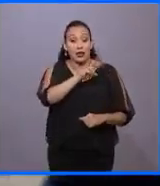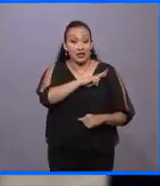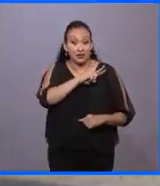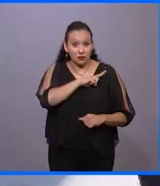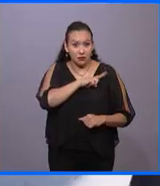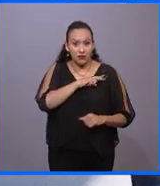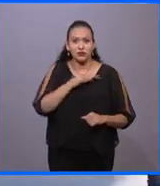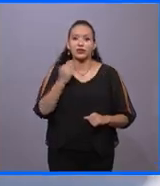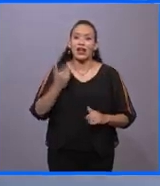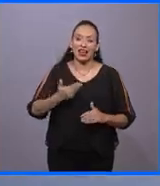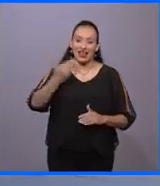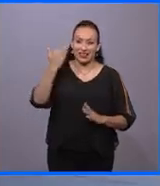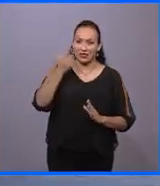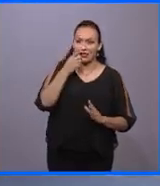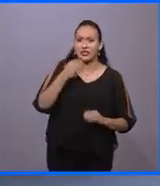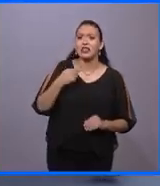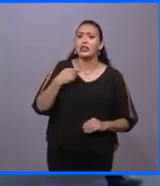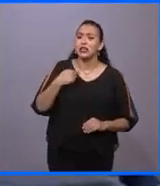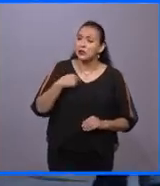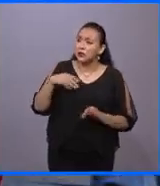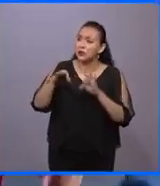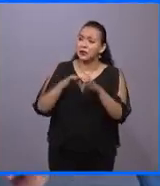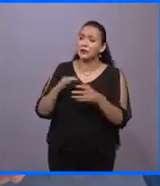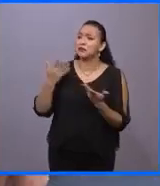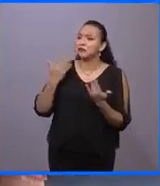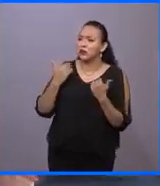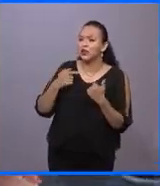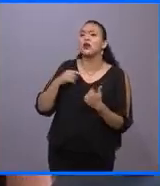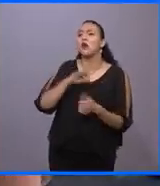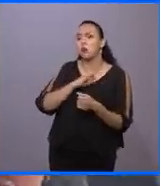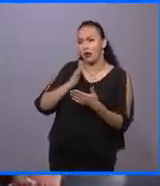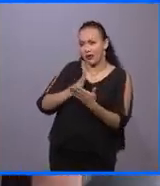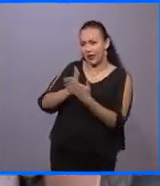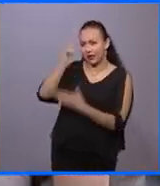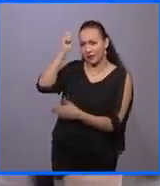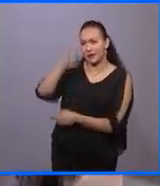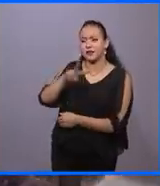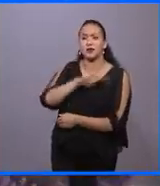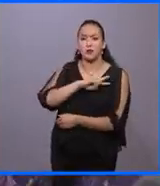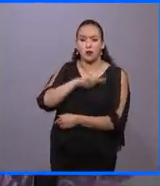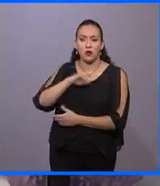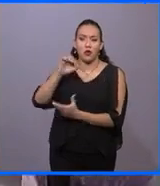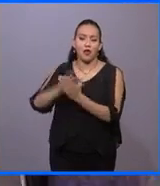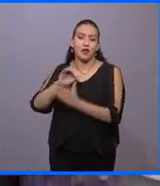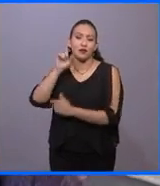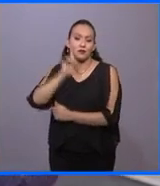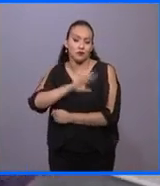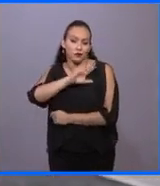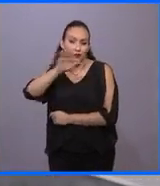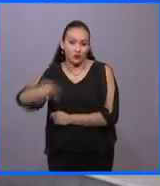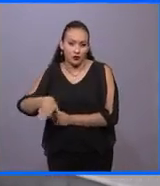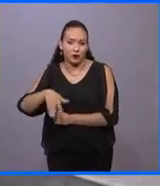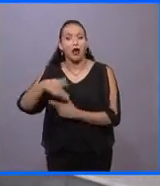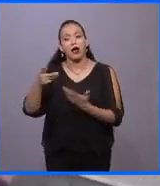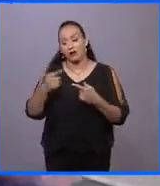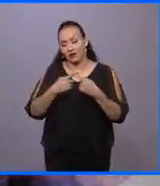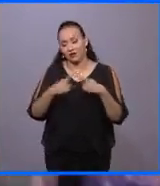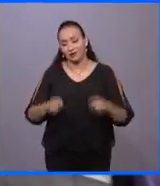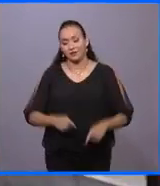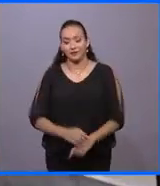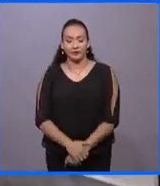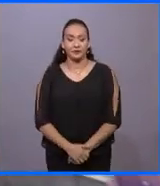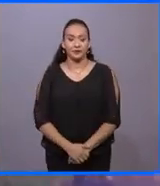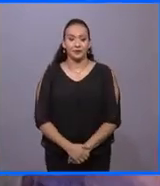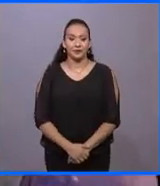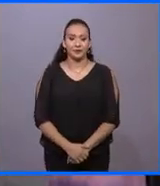que demostrar dependencia económica para acceder a la pensión de su esposa. Para el canal del Poder Judicial de la Federación, Lorena